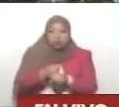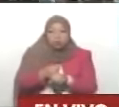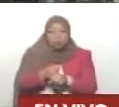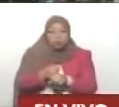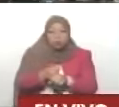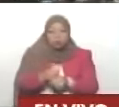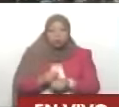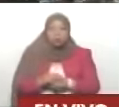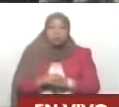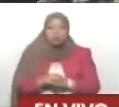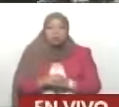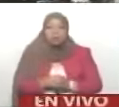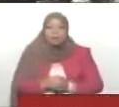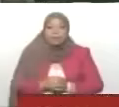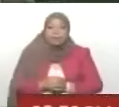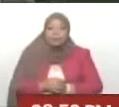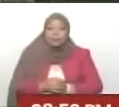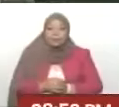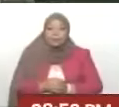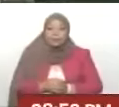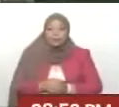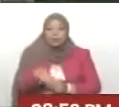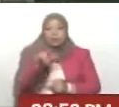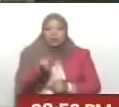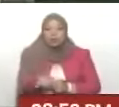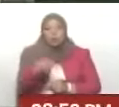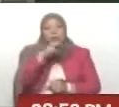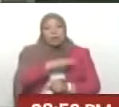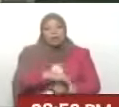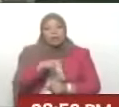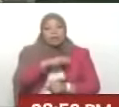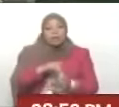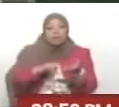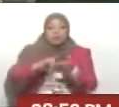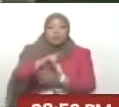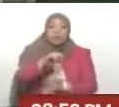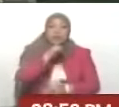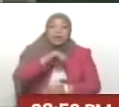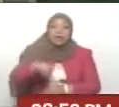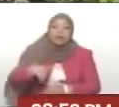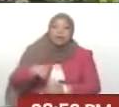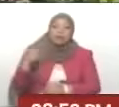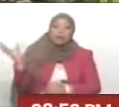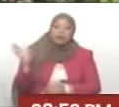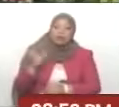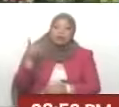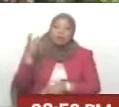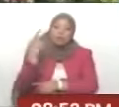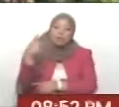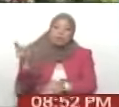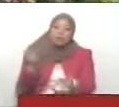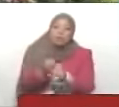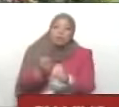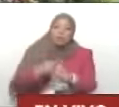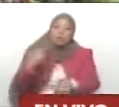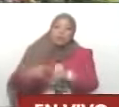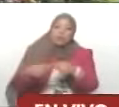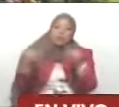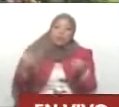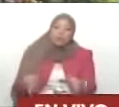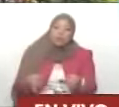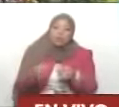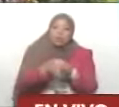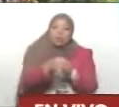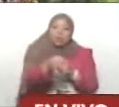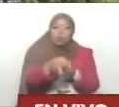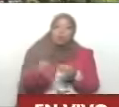va la aducción del aeropuerto Caracas hacia la parroquia Las Brisas. Ahí son pocos metros.